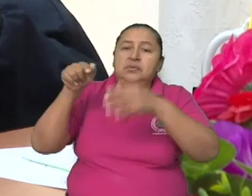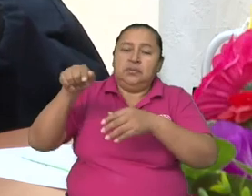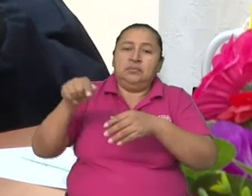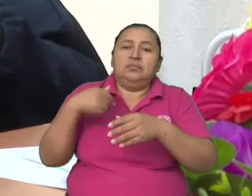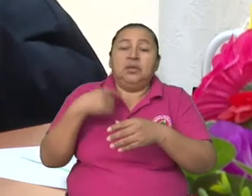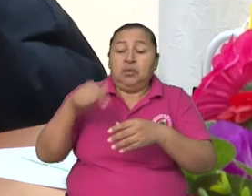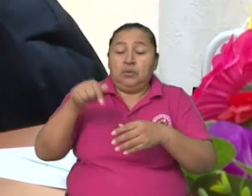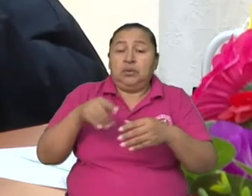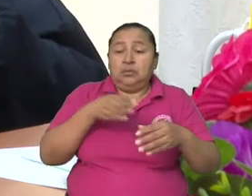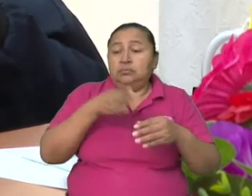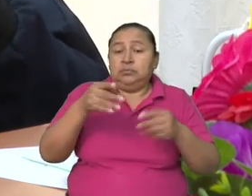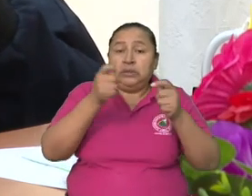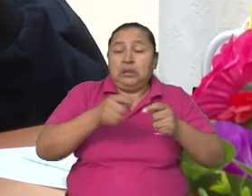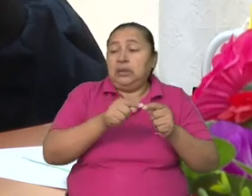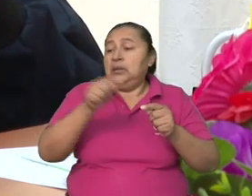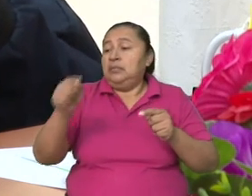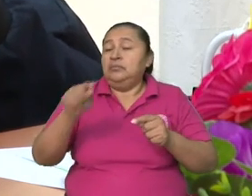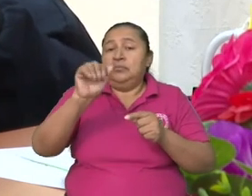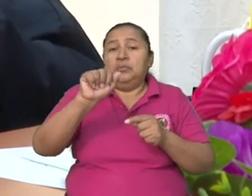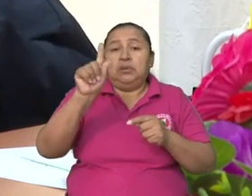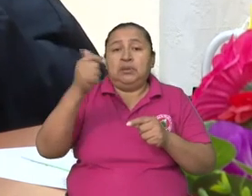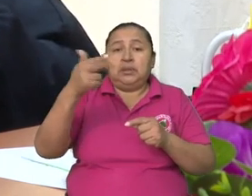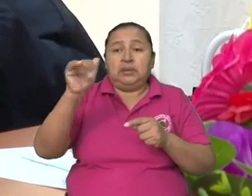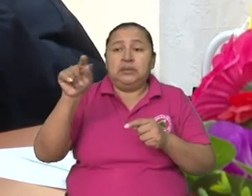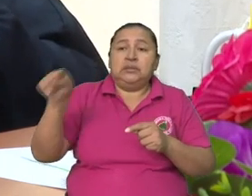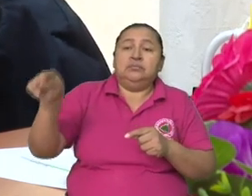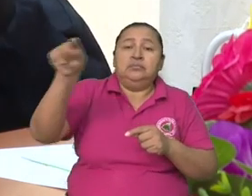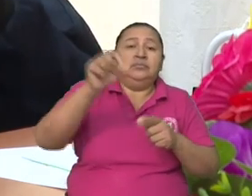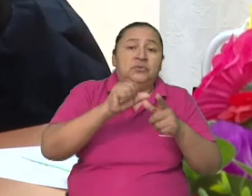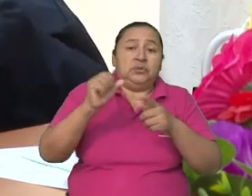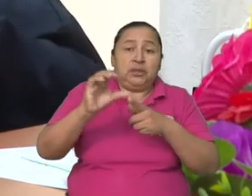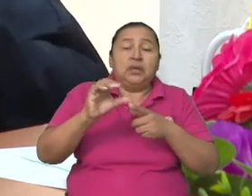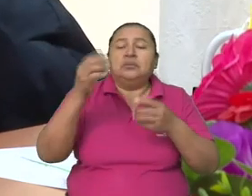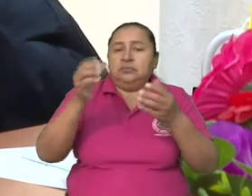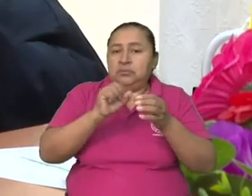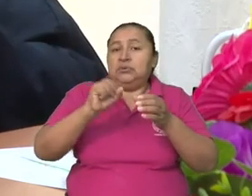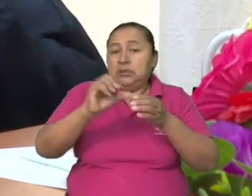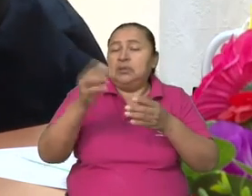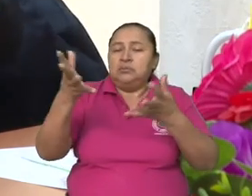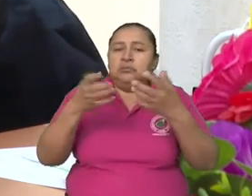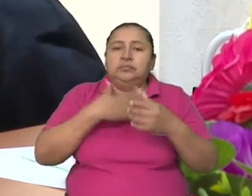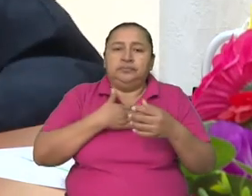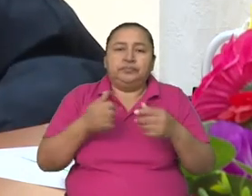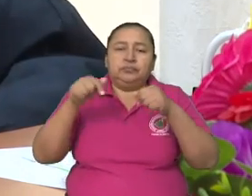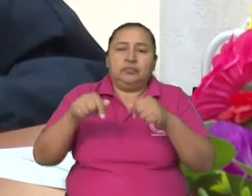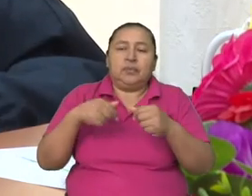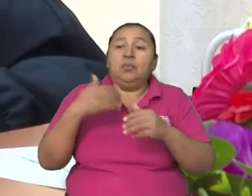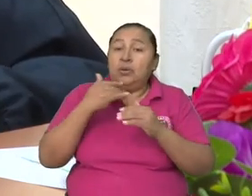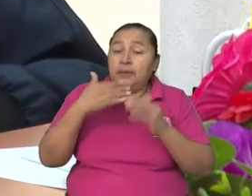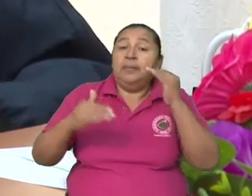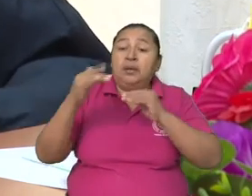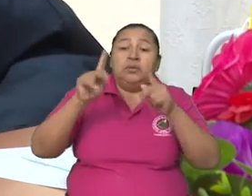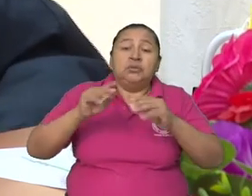esta ruta que tenemos de Granada, Altagracia, a San Carlos, pues queremos mejorar ese lugar porque se ha incrementado la